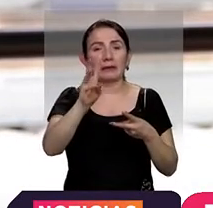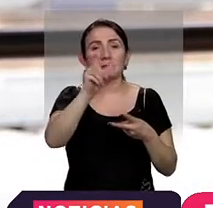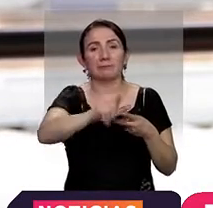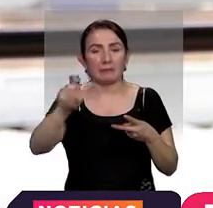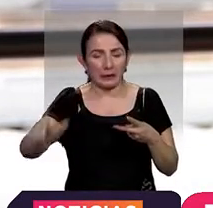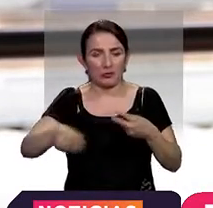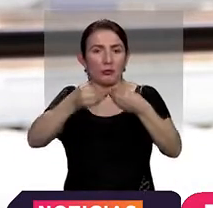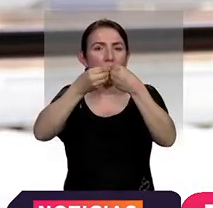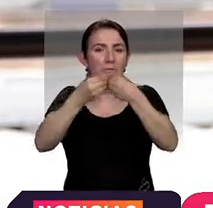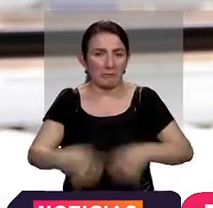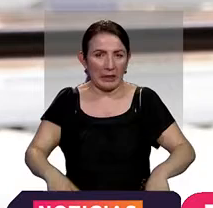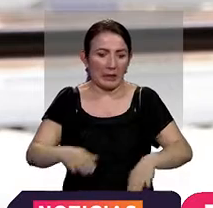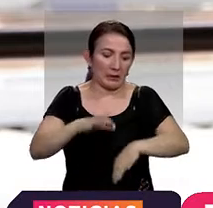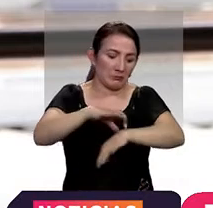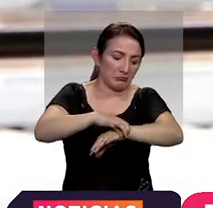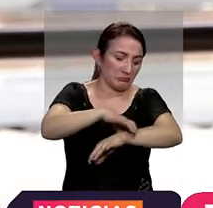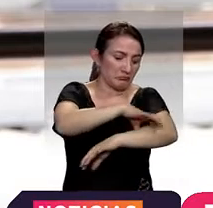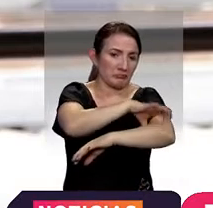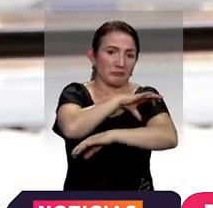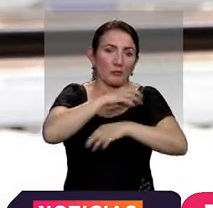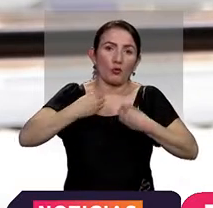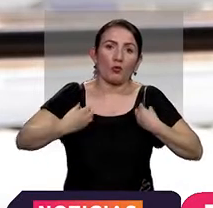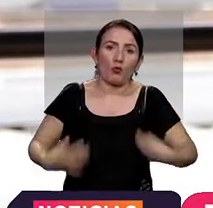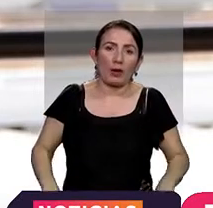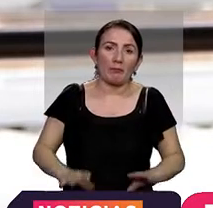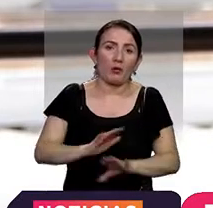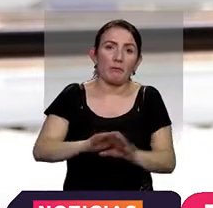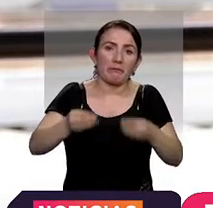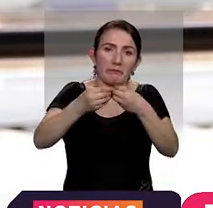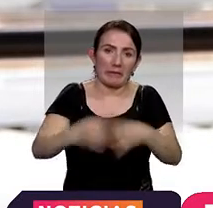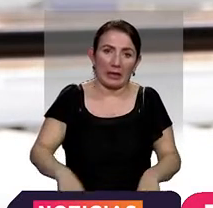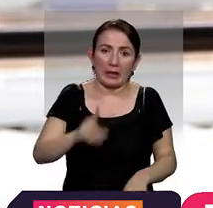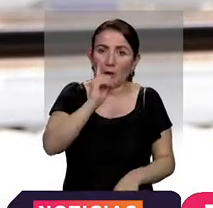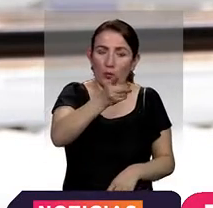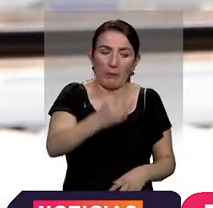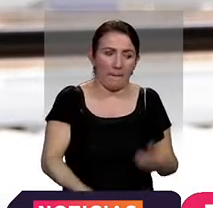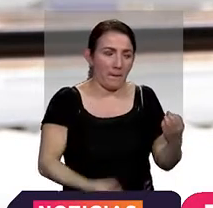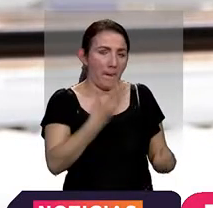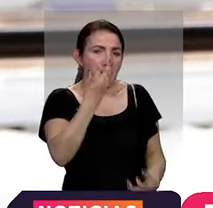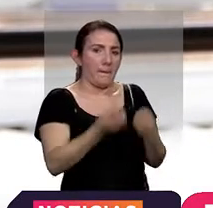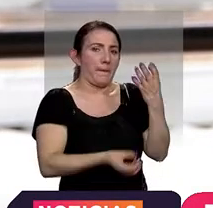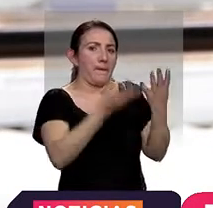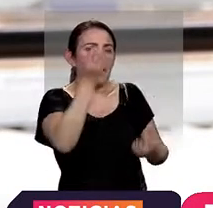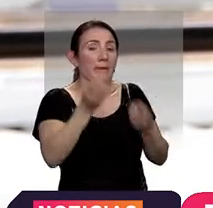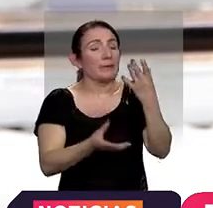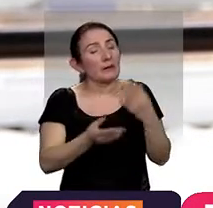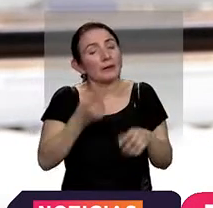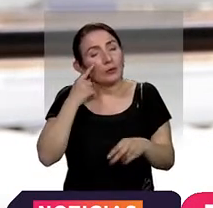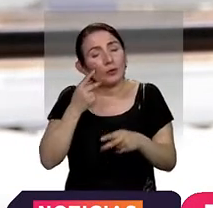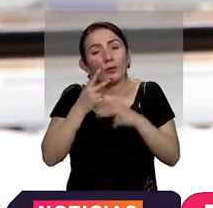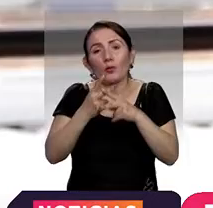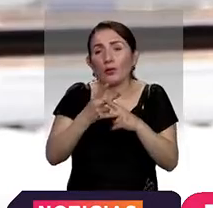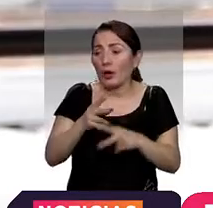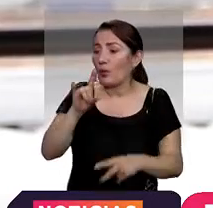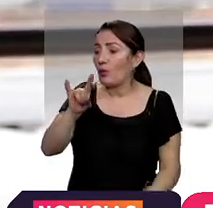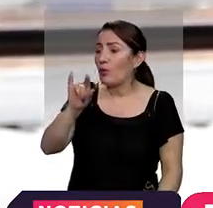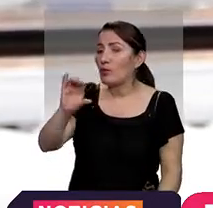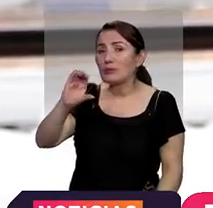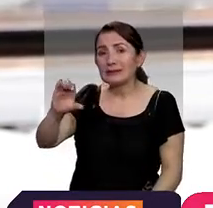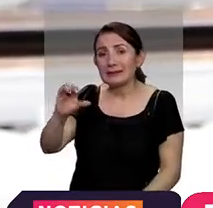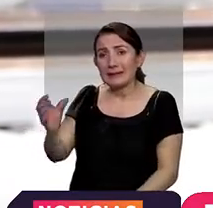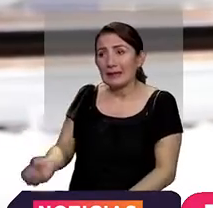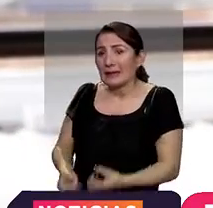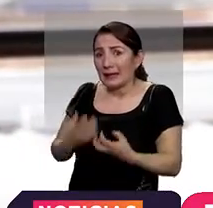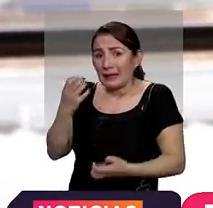personas que ya perdieron alguna parte de su cuerpo. La idea es que las unidades de cuidado intensivo para quemados